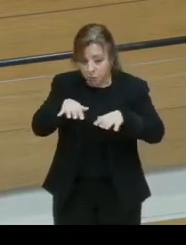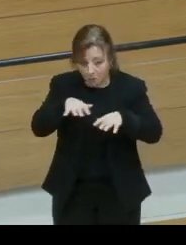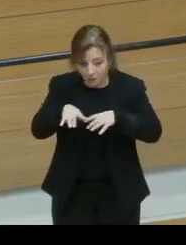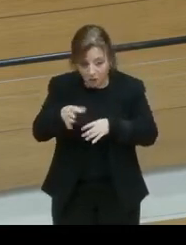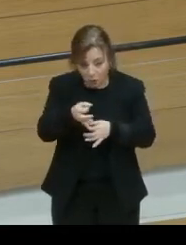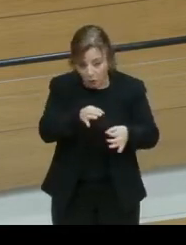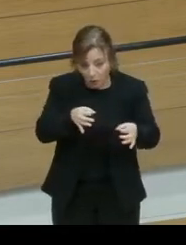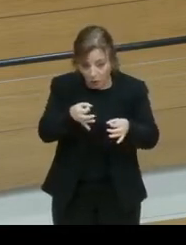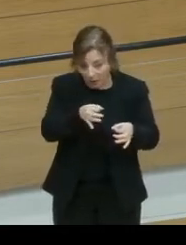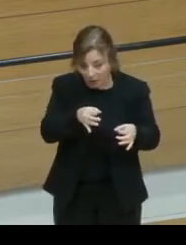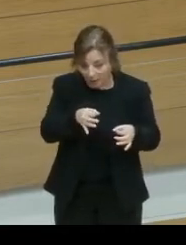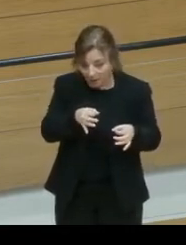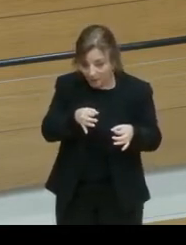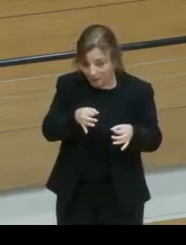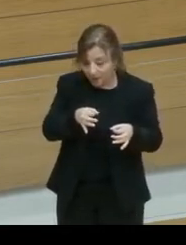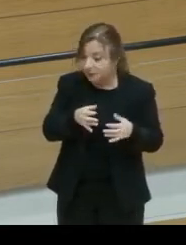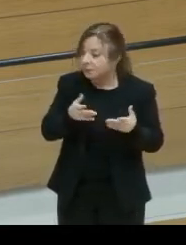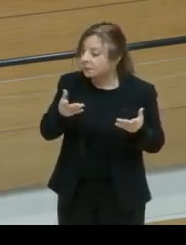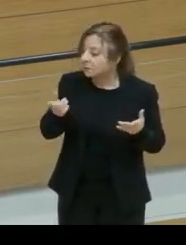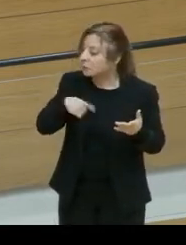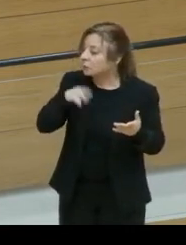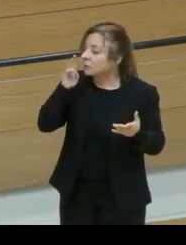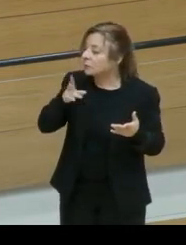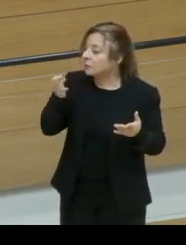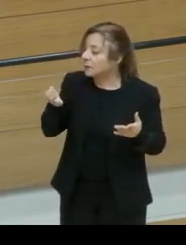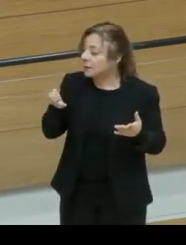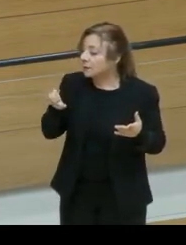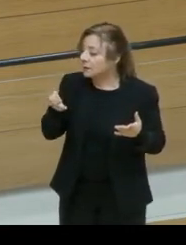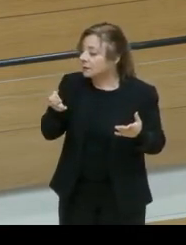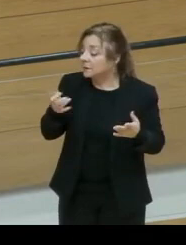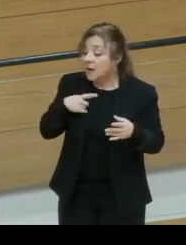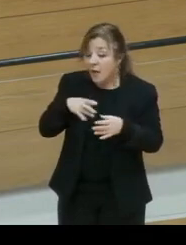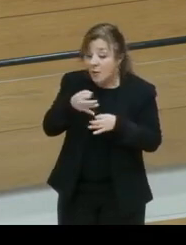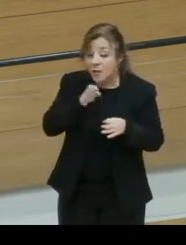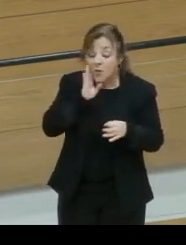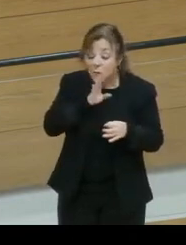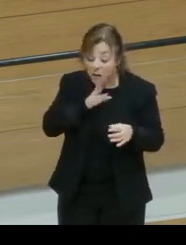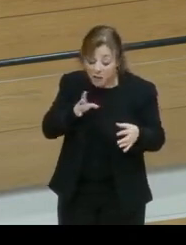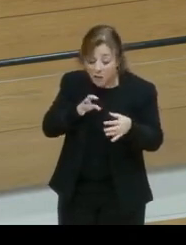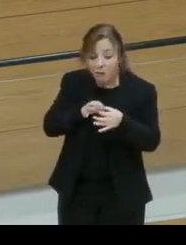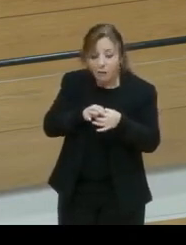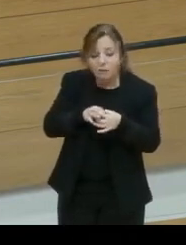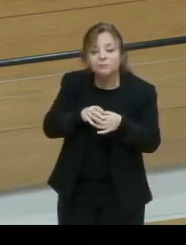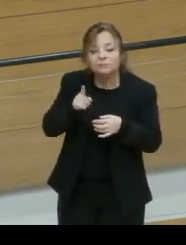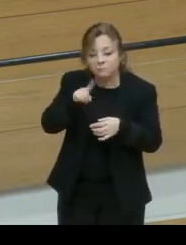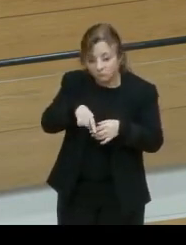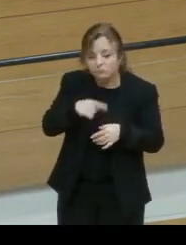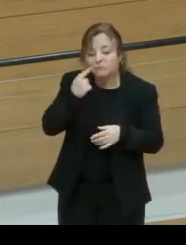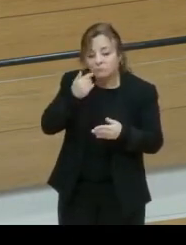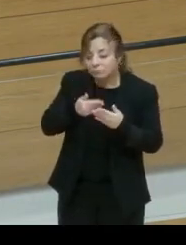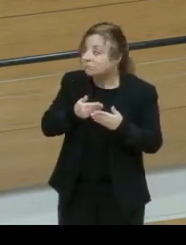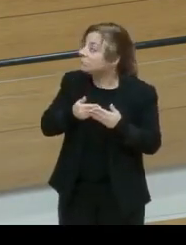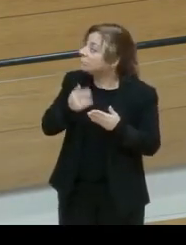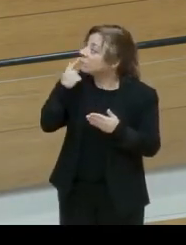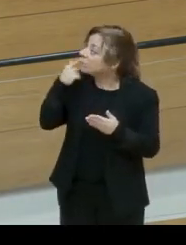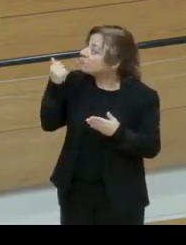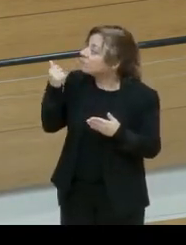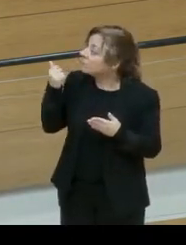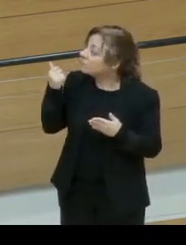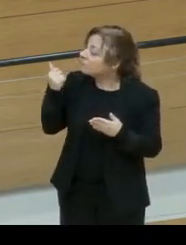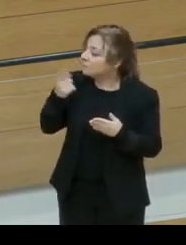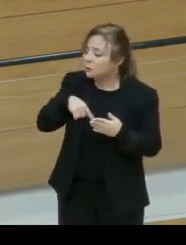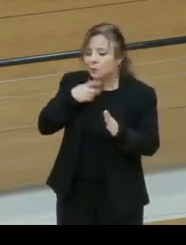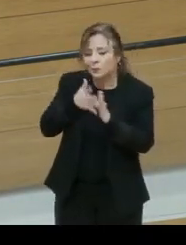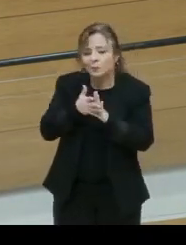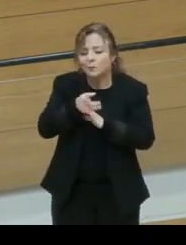celular. Y que hemos visto que cuando se aplican células madre también está modificado. ¿Y qué podríamos